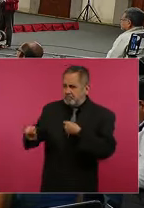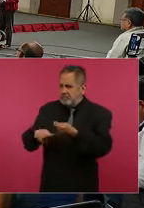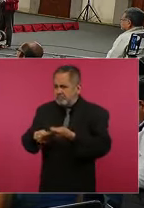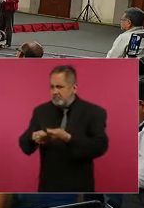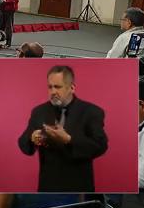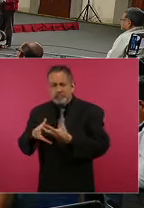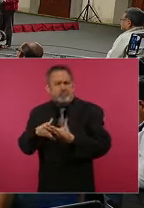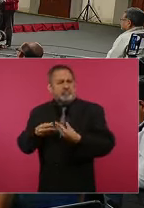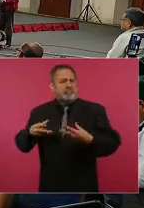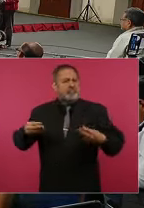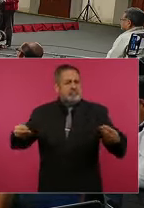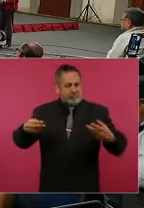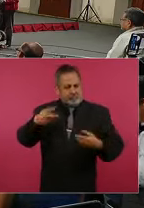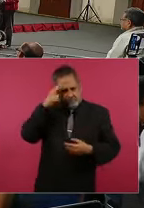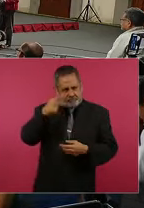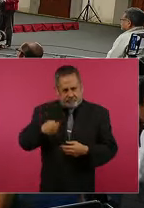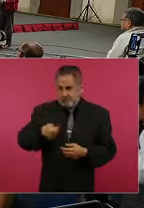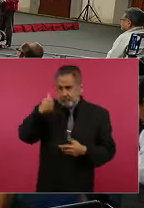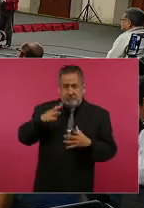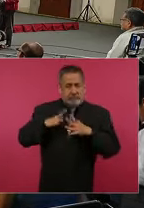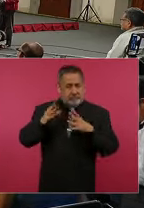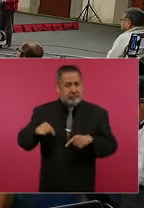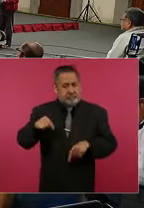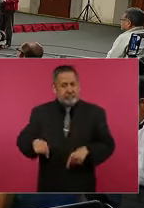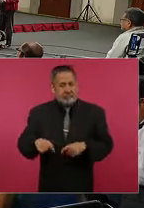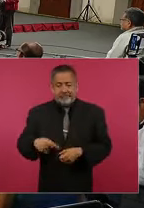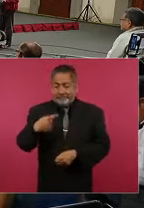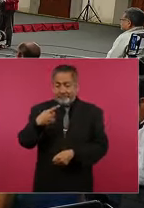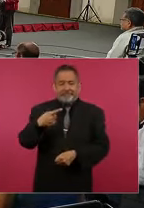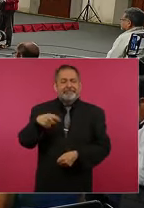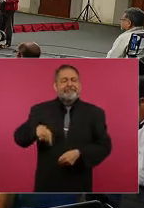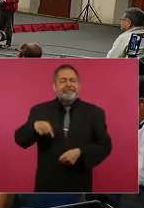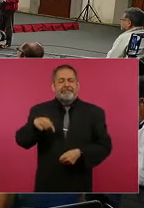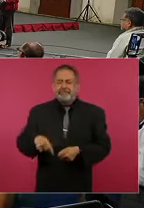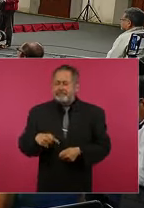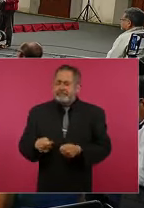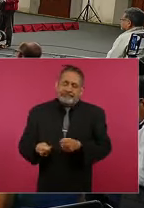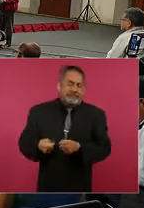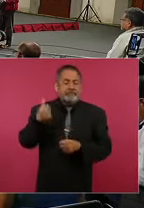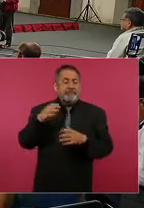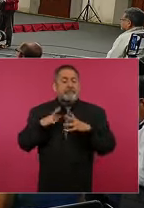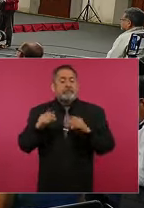Bueno, hasta las obras de infraestructura. Aquí nació el segundo piso,